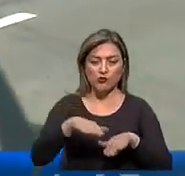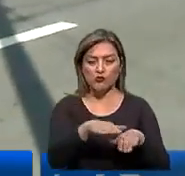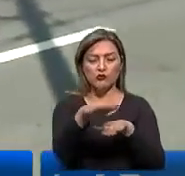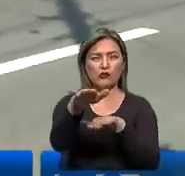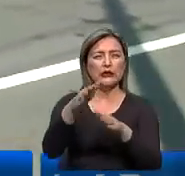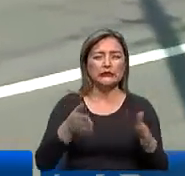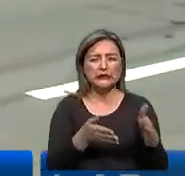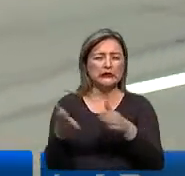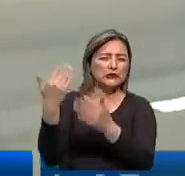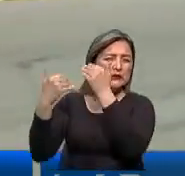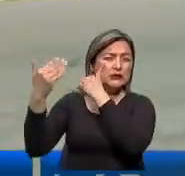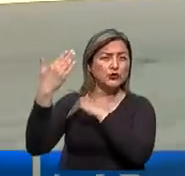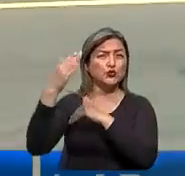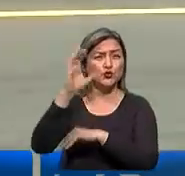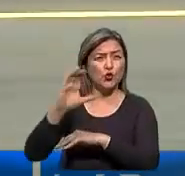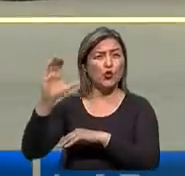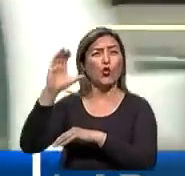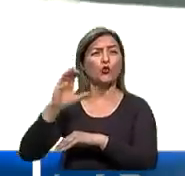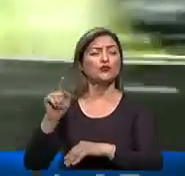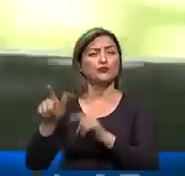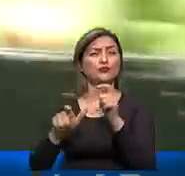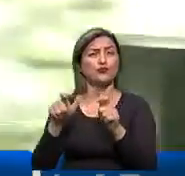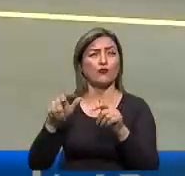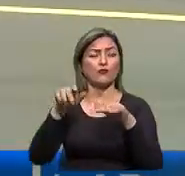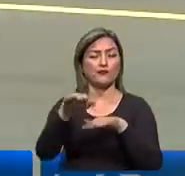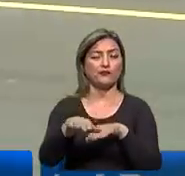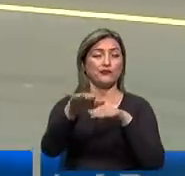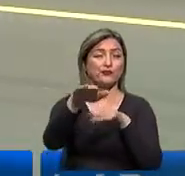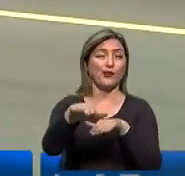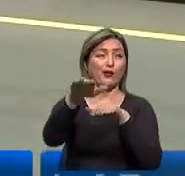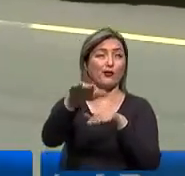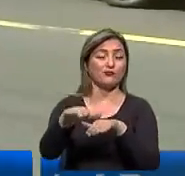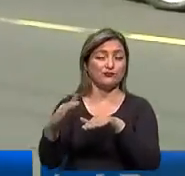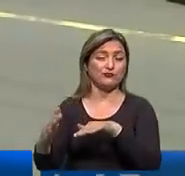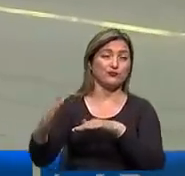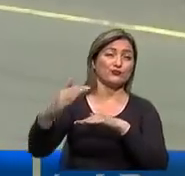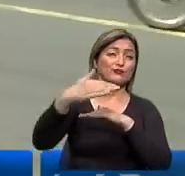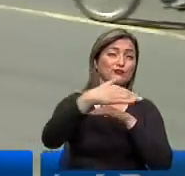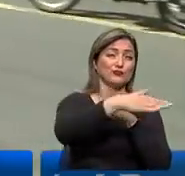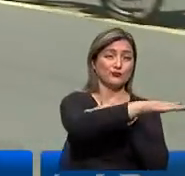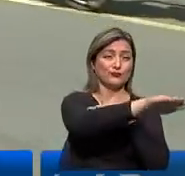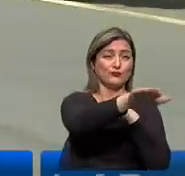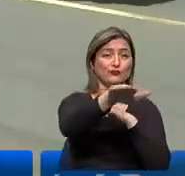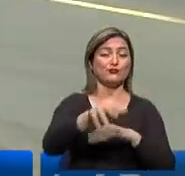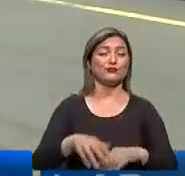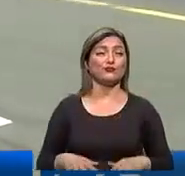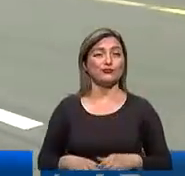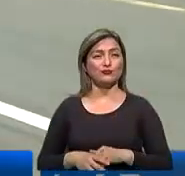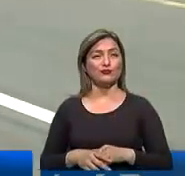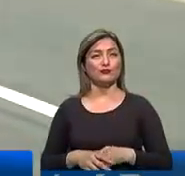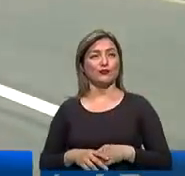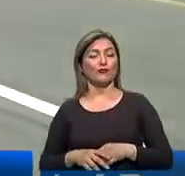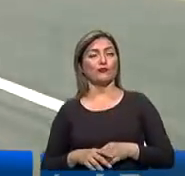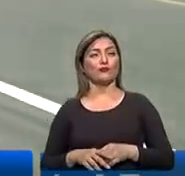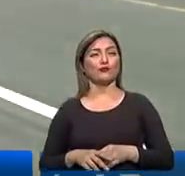vía Conocoto, los carros, los vehículos hacen doble fila para poder virar en esta esquina para evitar un poco, para evitar